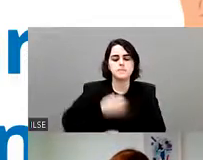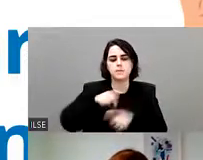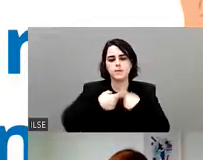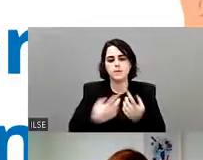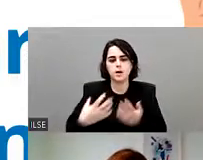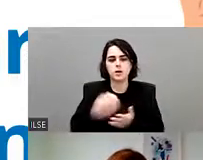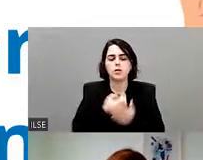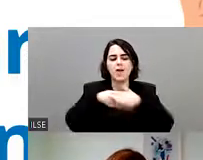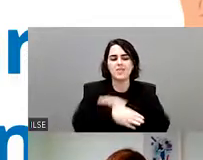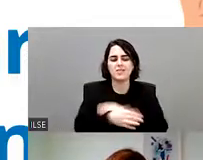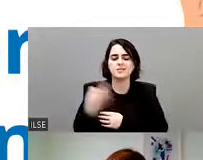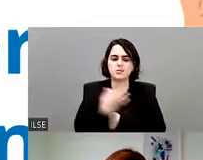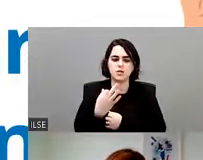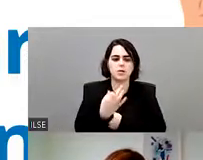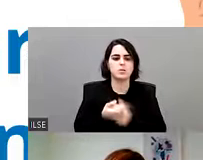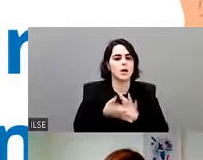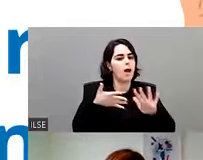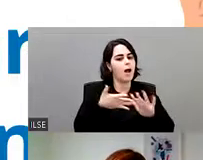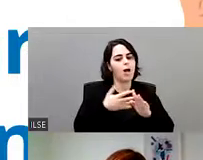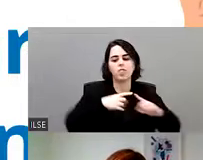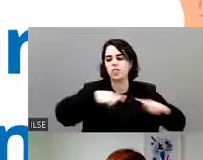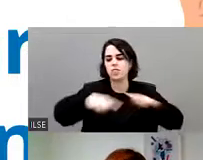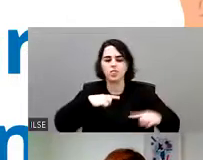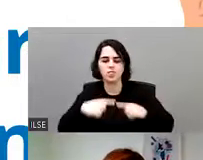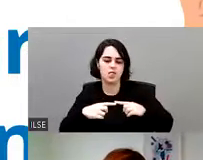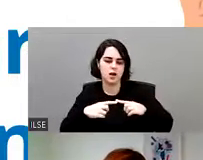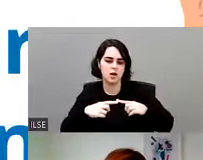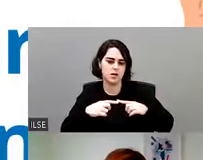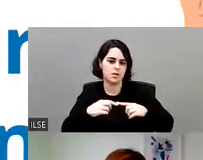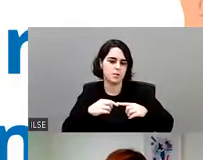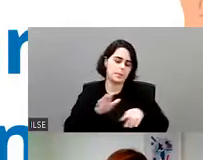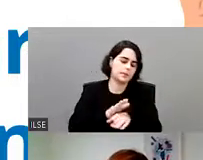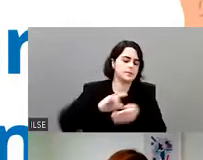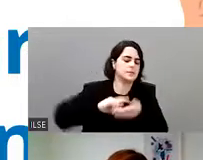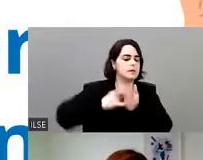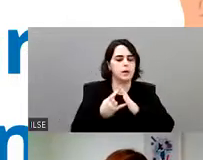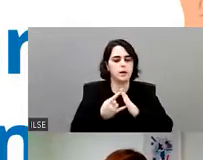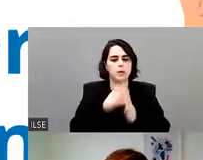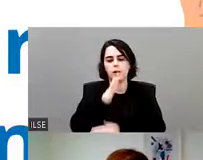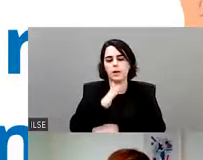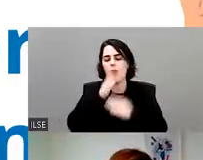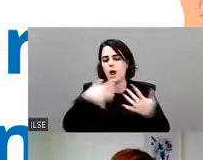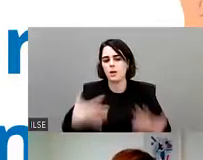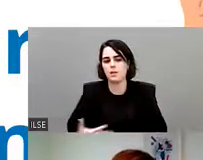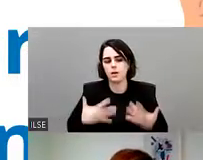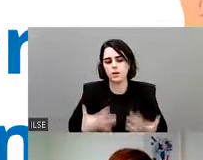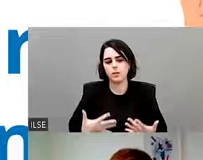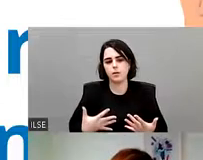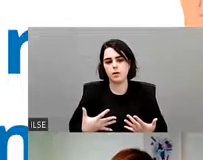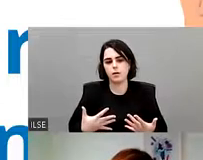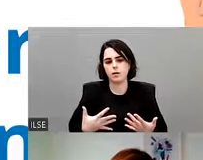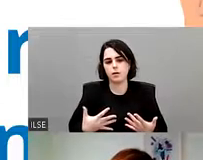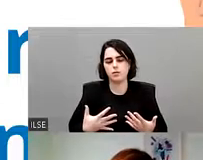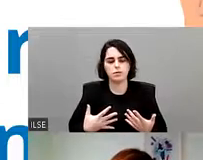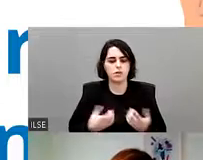tengan un acceso ágil, rápido y coordinado de estos sistemas porque actualmente pues no hay aún la